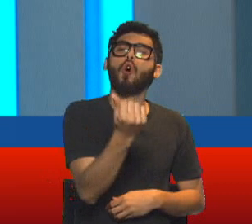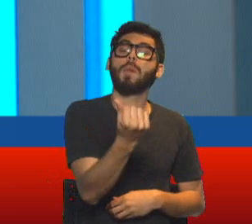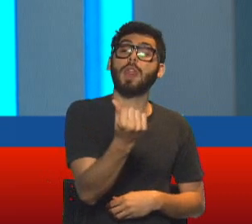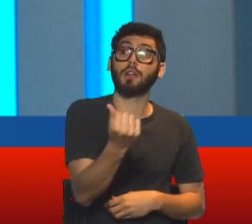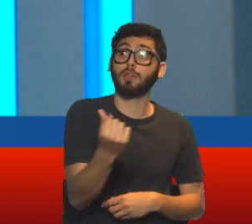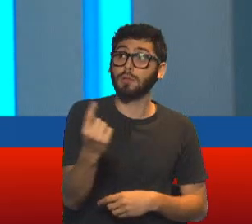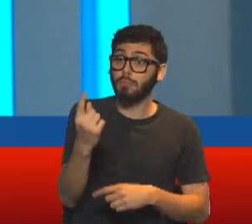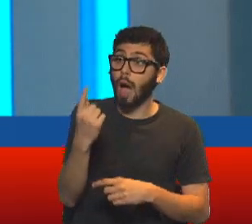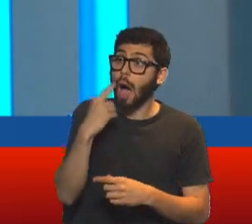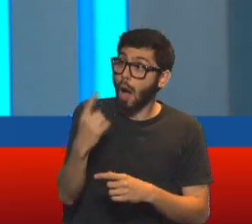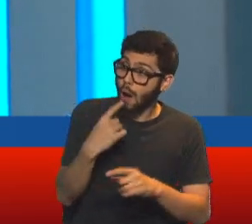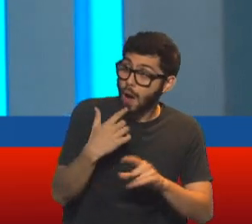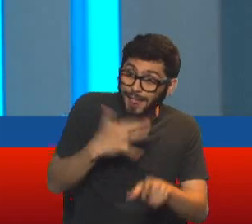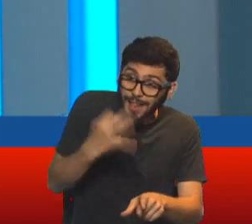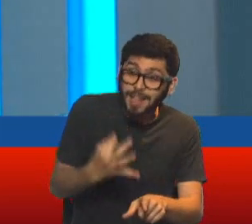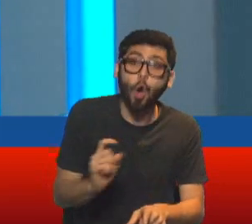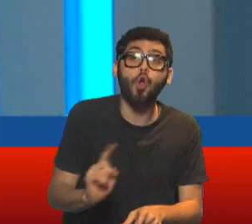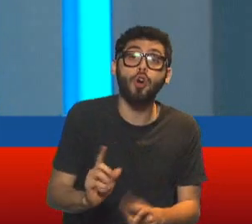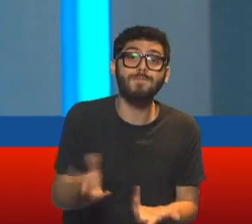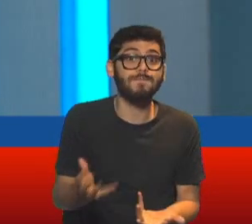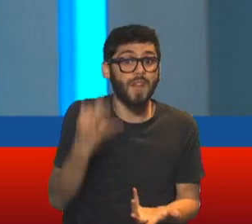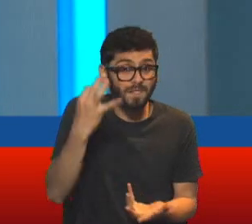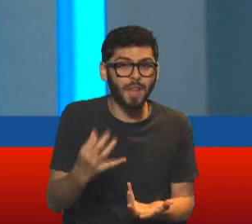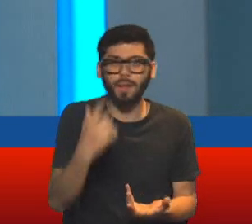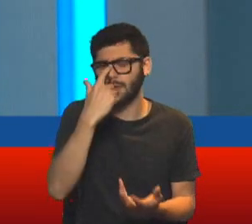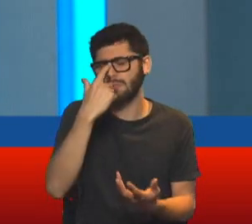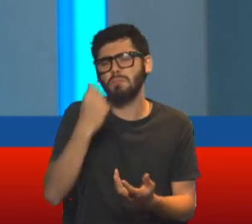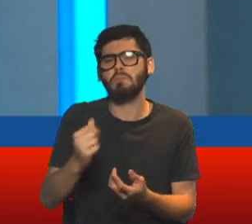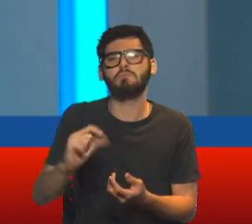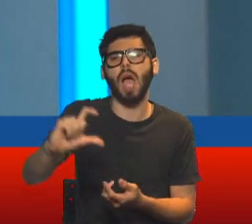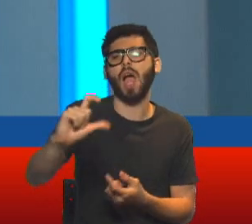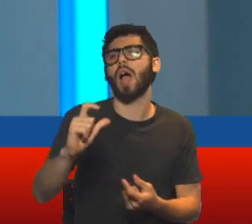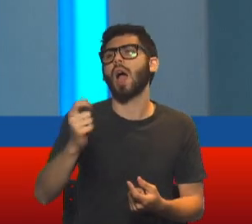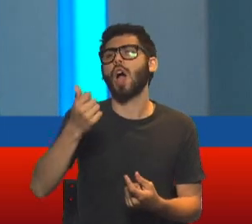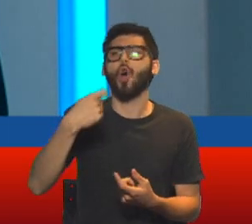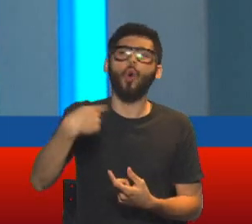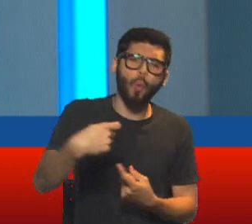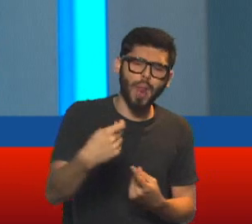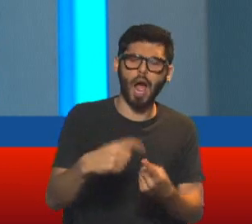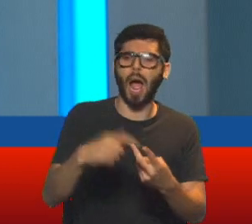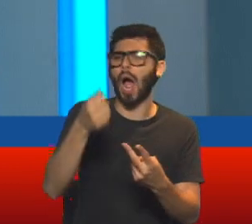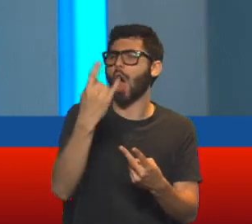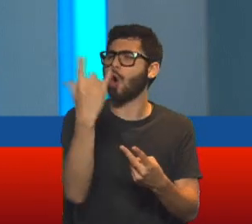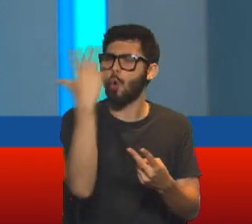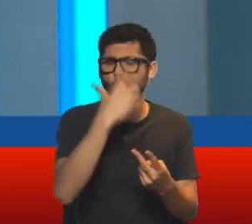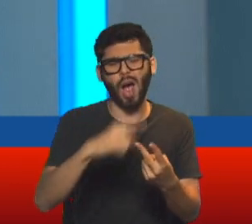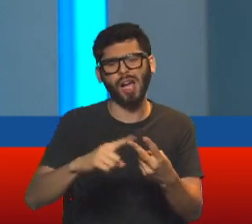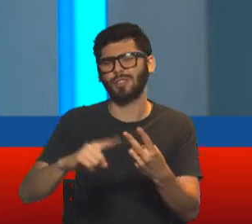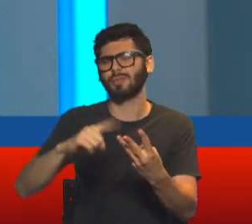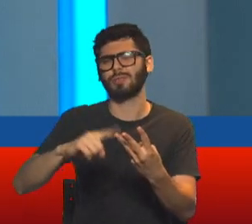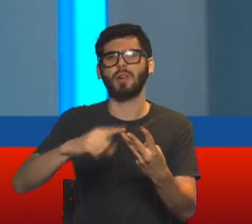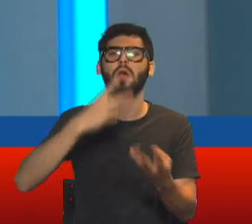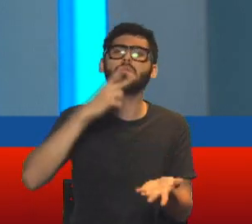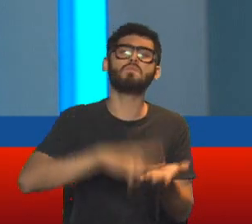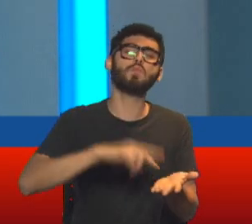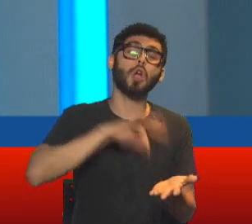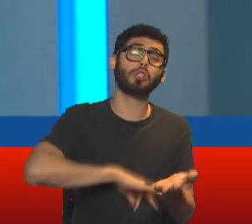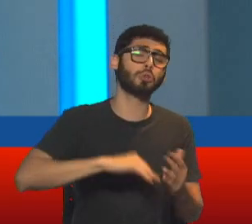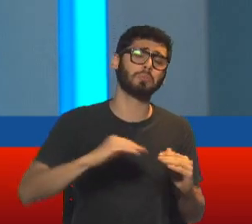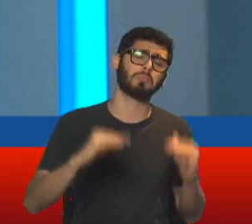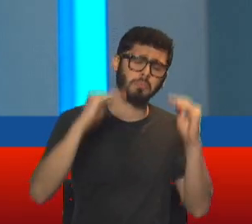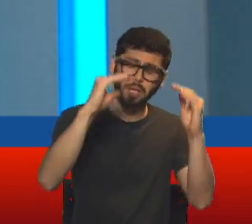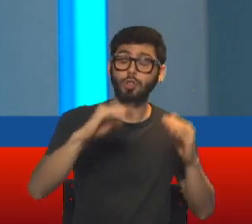Desde el mismo momento en que dejó de serlo, lo que hizo fue trabajar para volver a ser presidente de la Corte